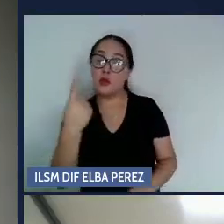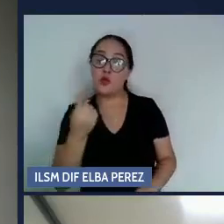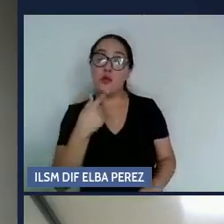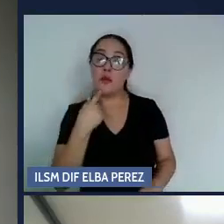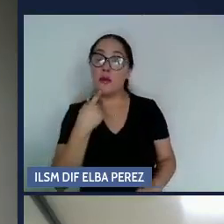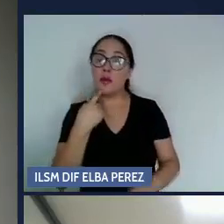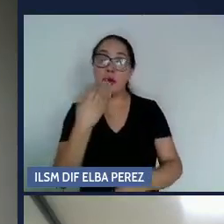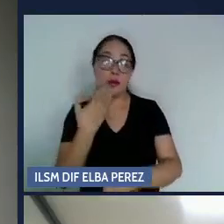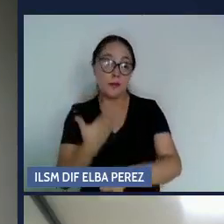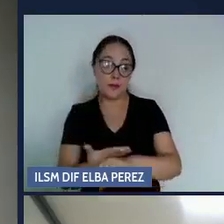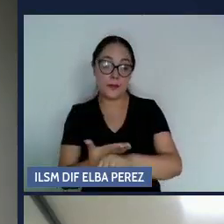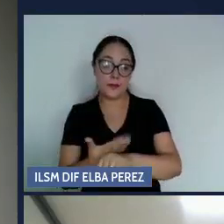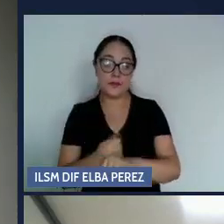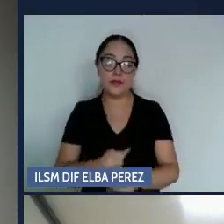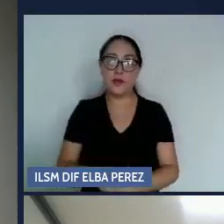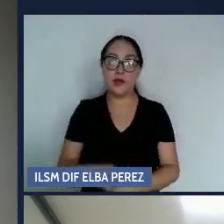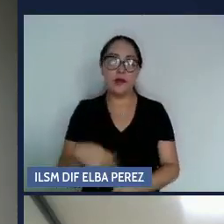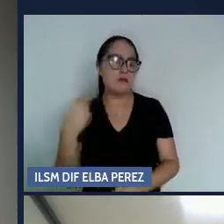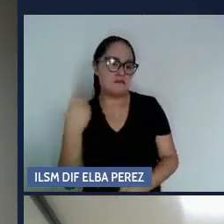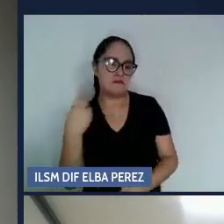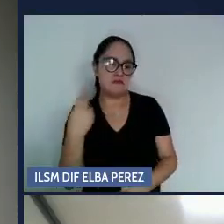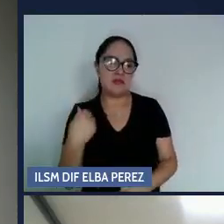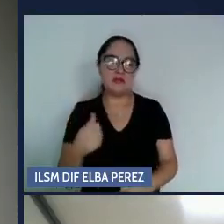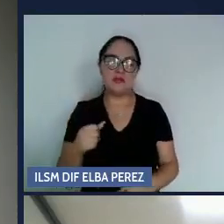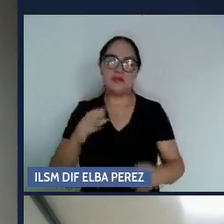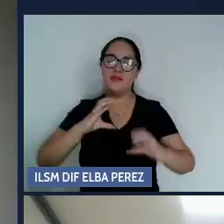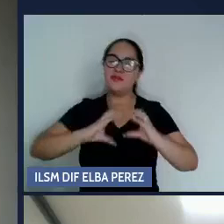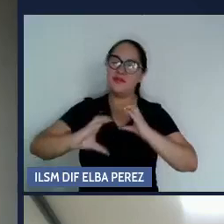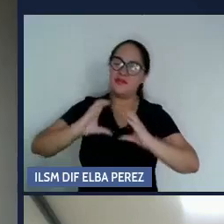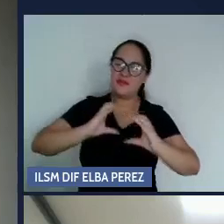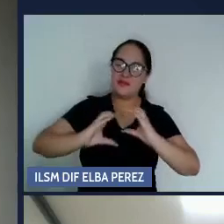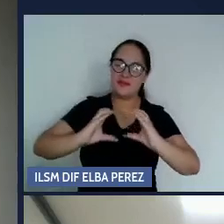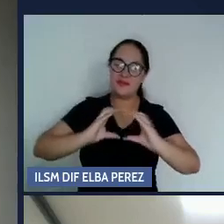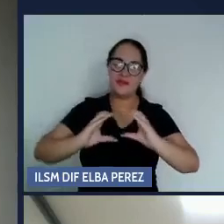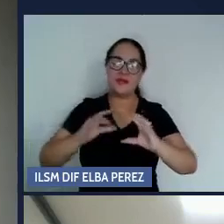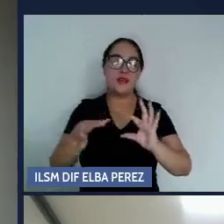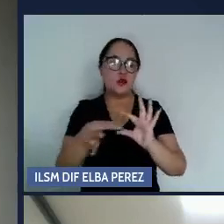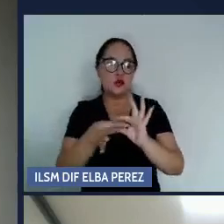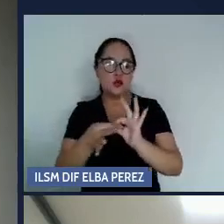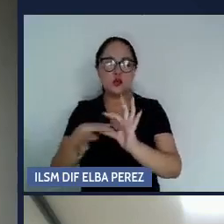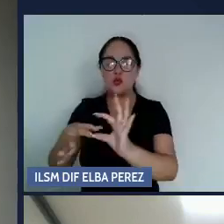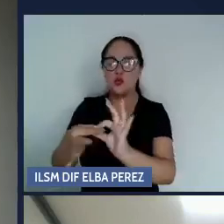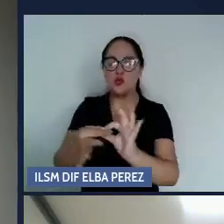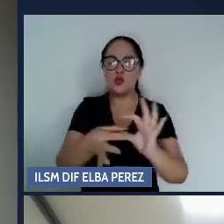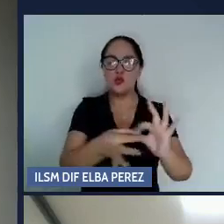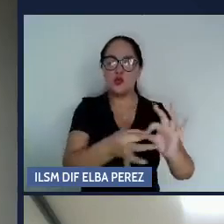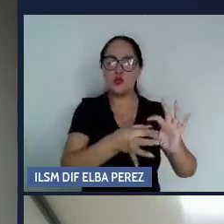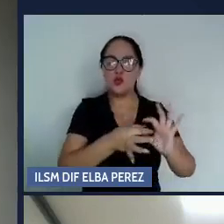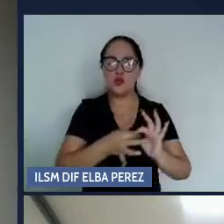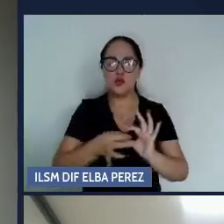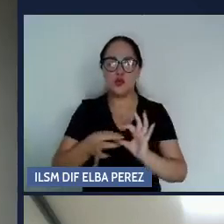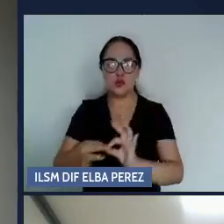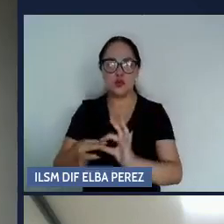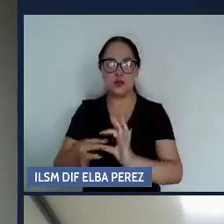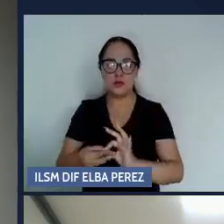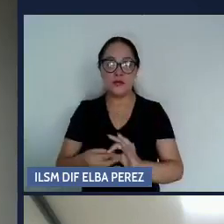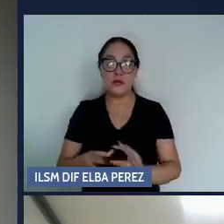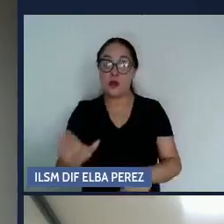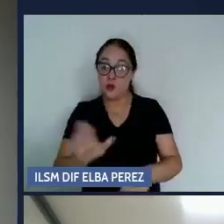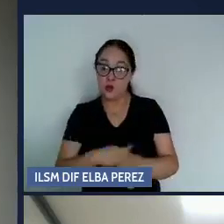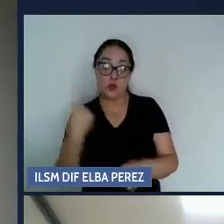otras organizaciones, porque nuestro único propósito como autoridad electoral es brindarle a la